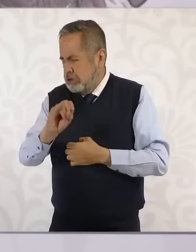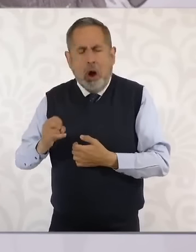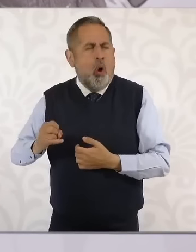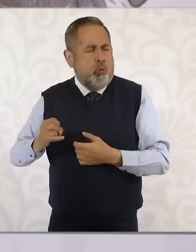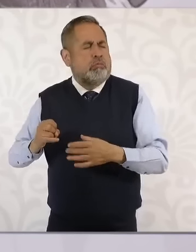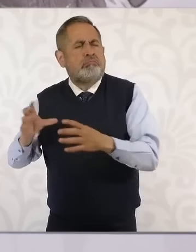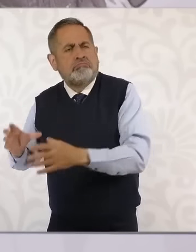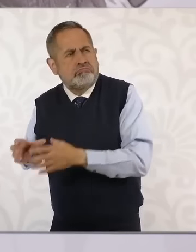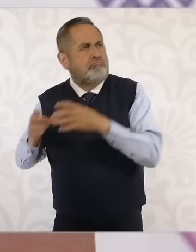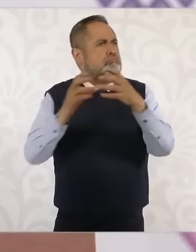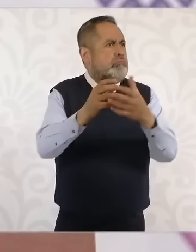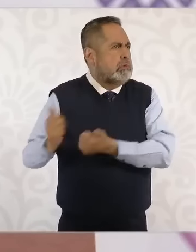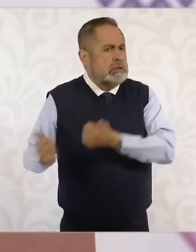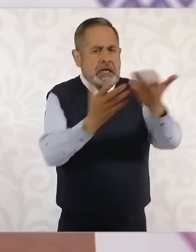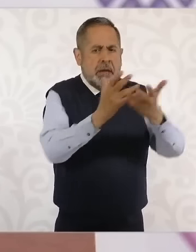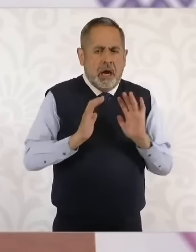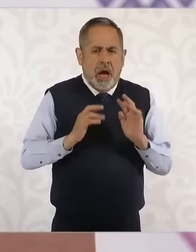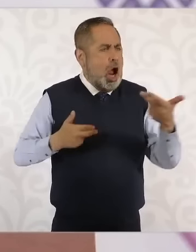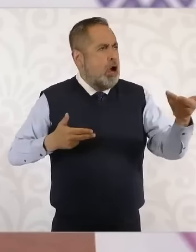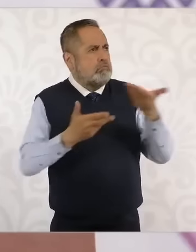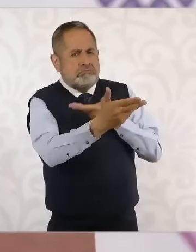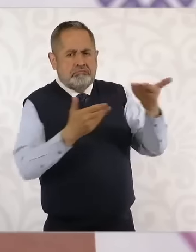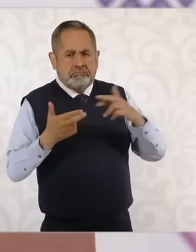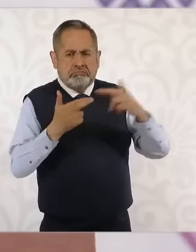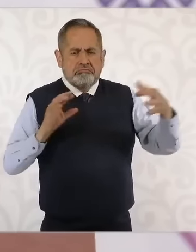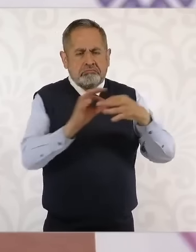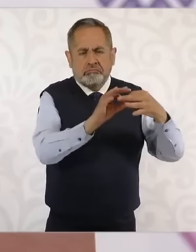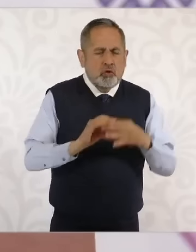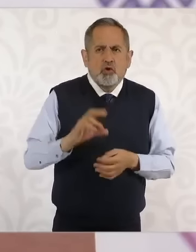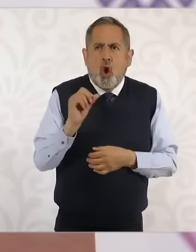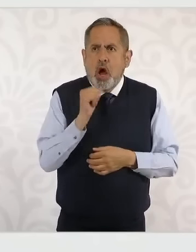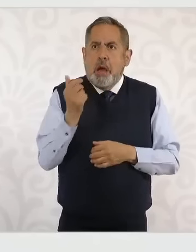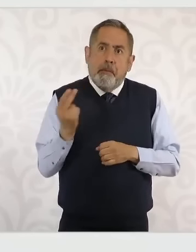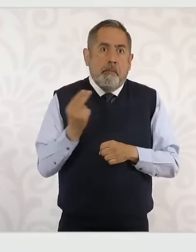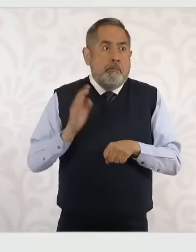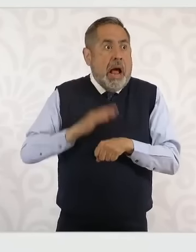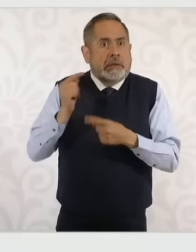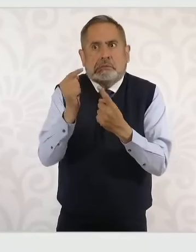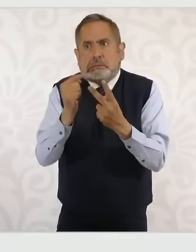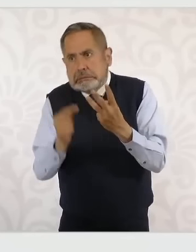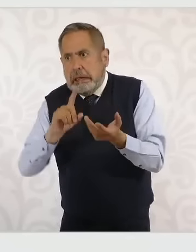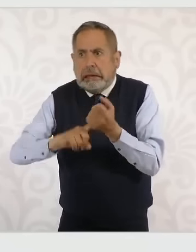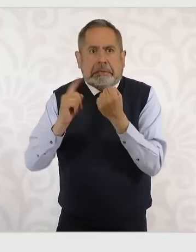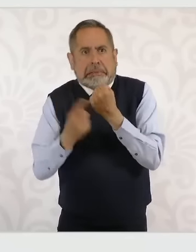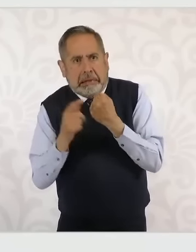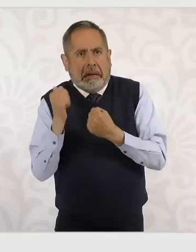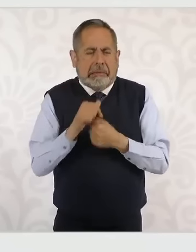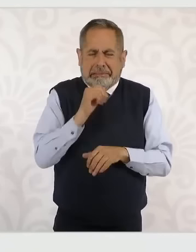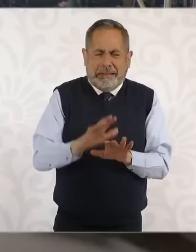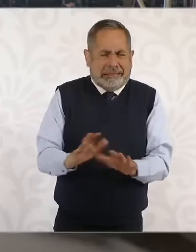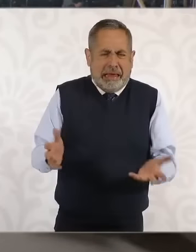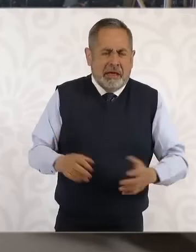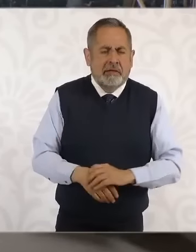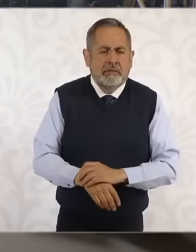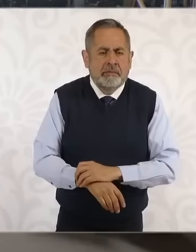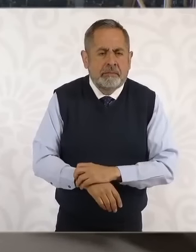que hay con el gobierno de los Estados Unidos en materia de seguridad, no tiene implicaciones mayores. ¿Qué beneficios se